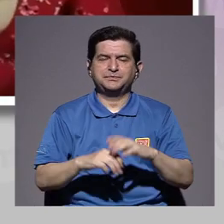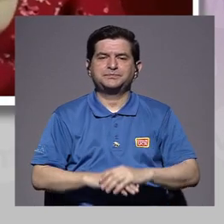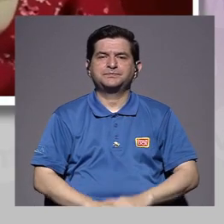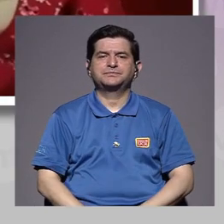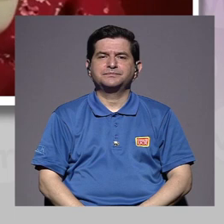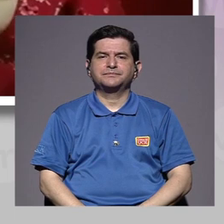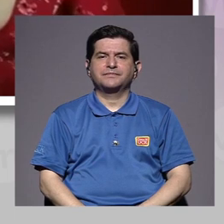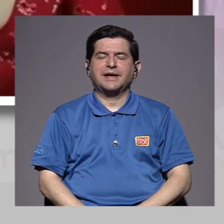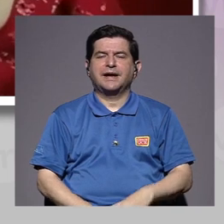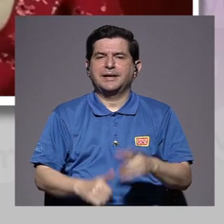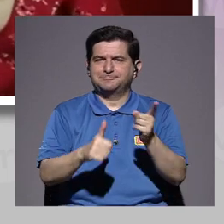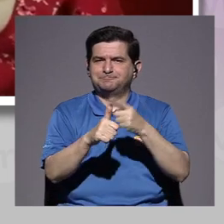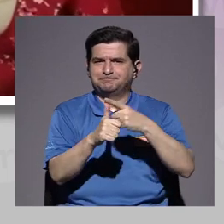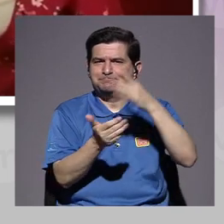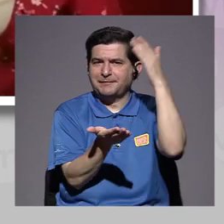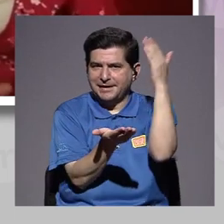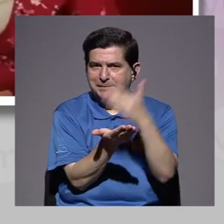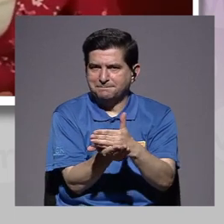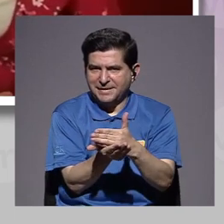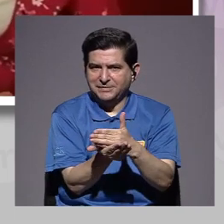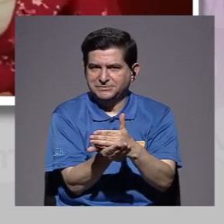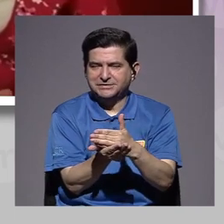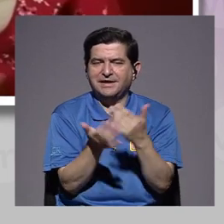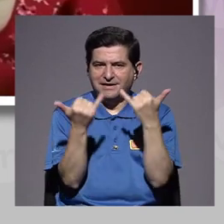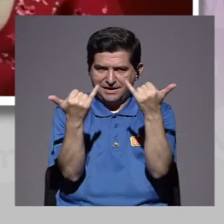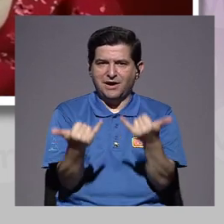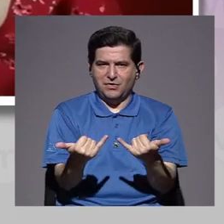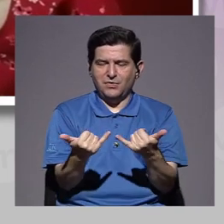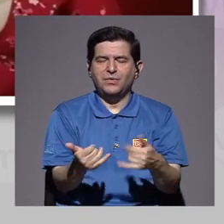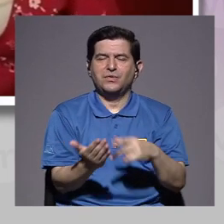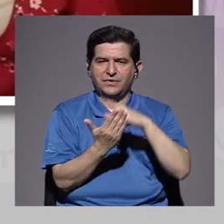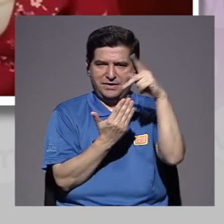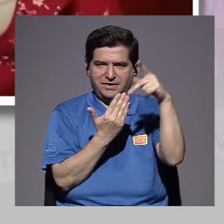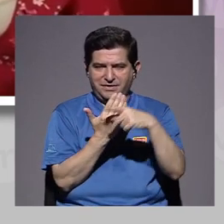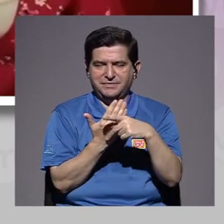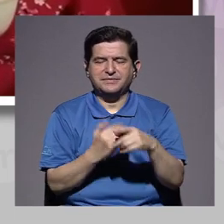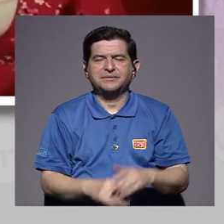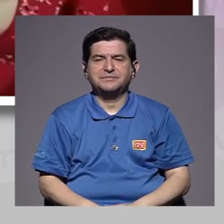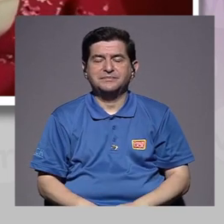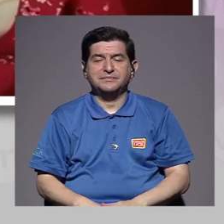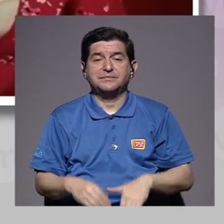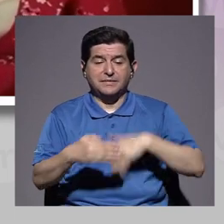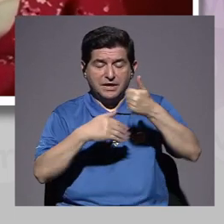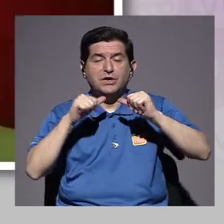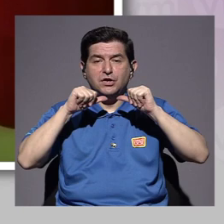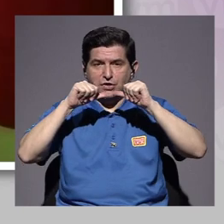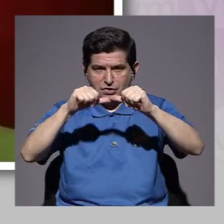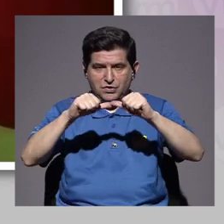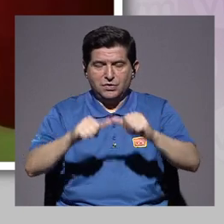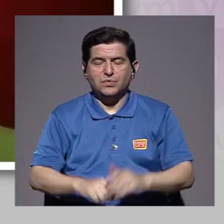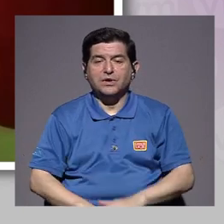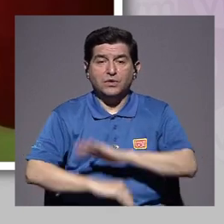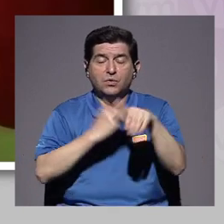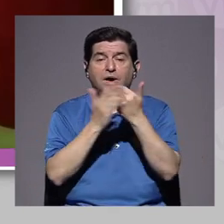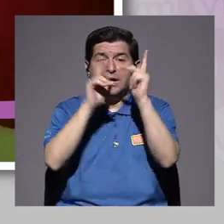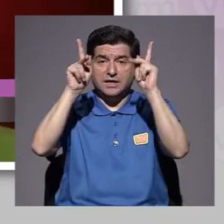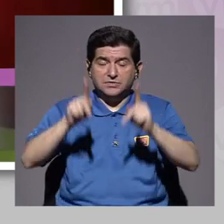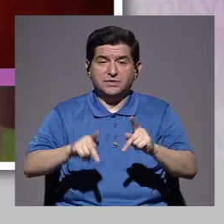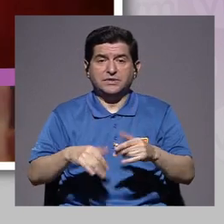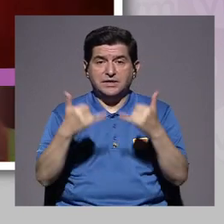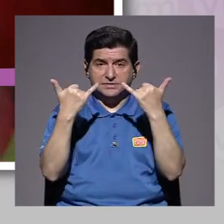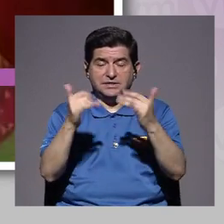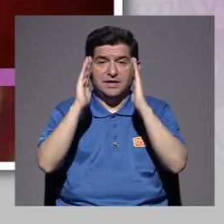vamos a hacer una pausa, nuestra primera pausa en esta conversación. Ya casi regresamos. A todas las personas que